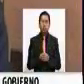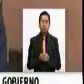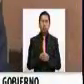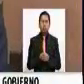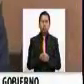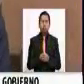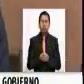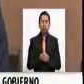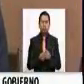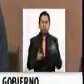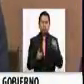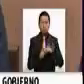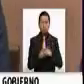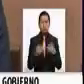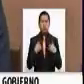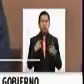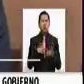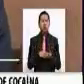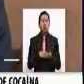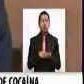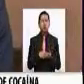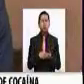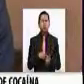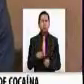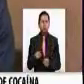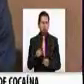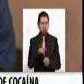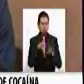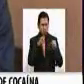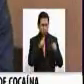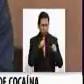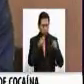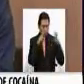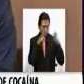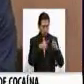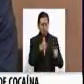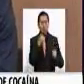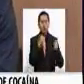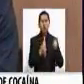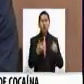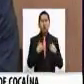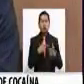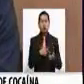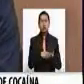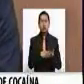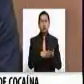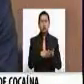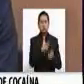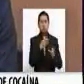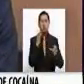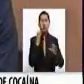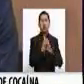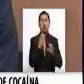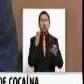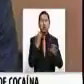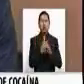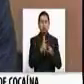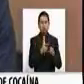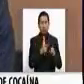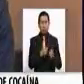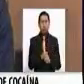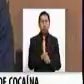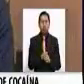se ha procedido a interceptar y requisar un vehículo una cisterna tractocamión